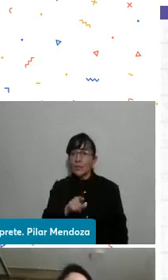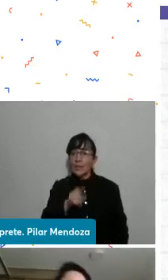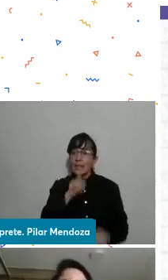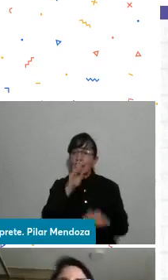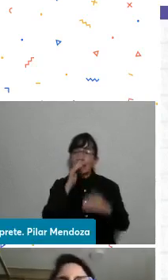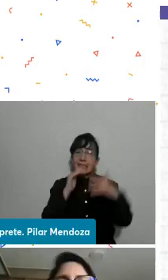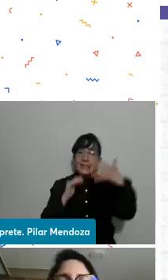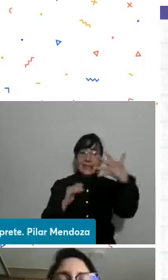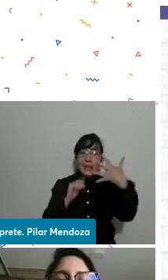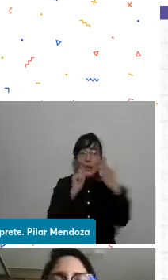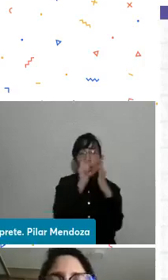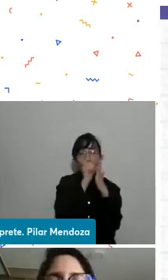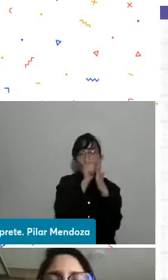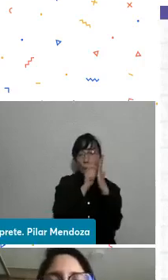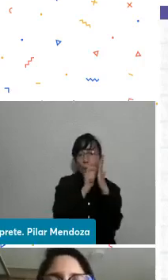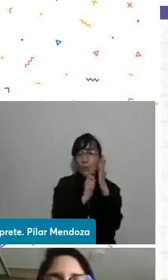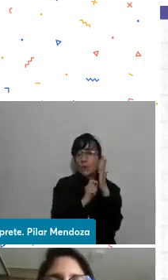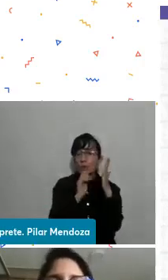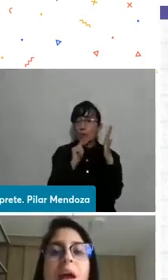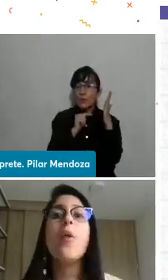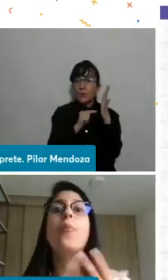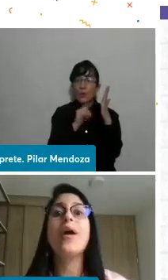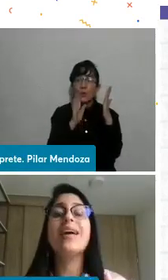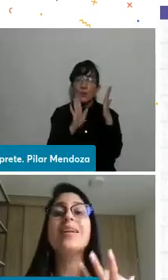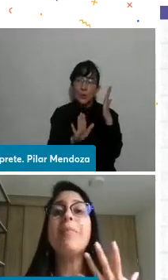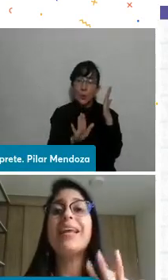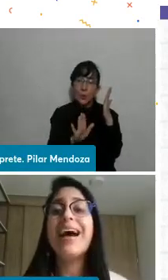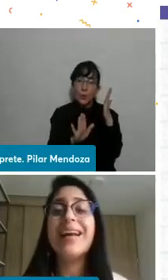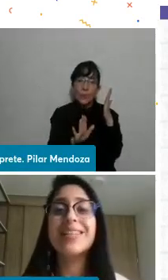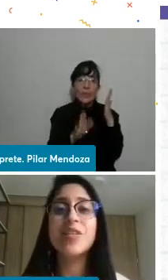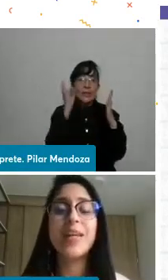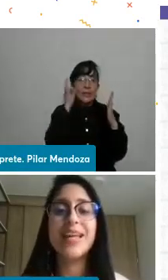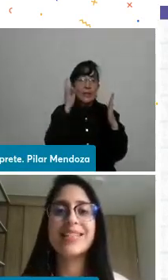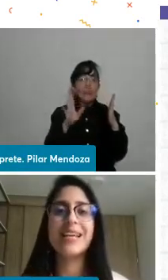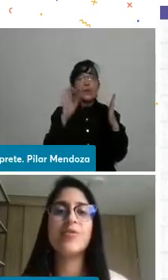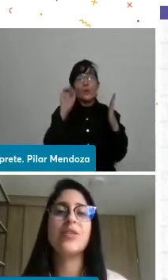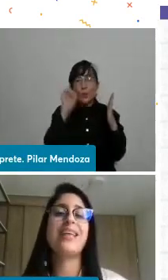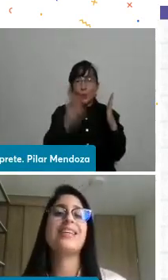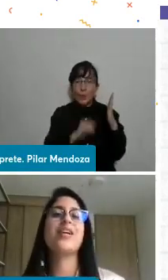las personas que nos están viendo el día de hoy puedan replicar esta